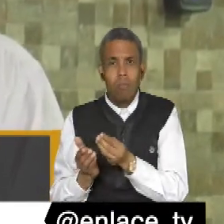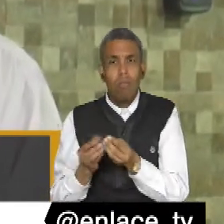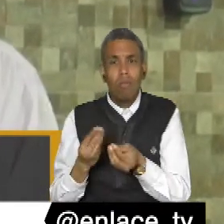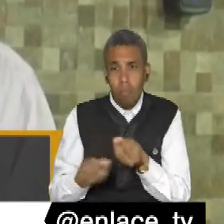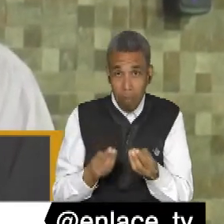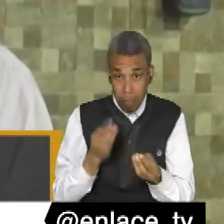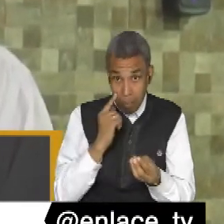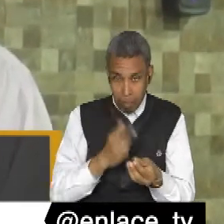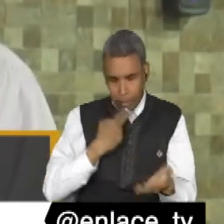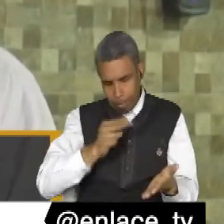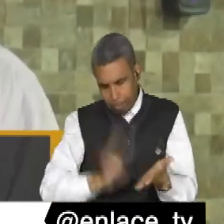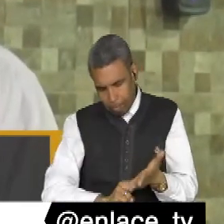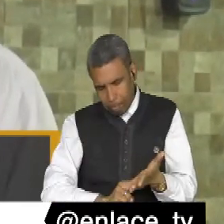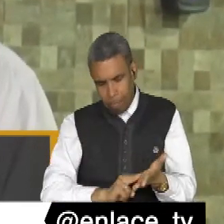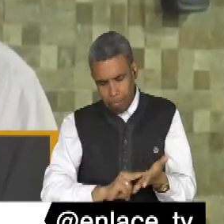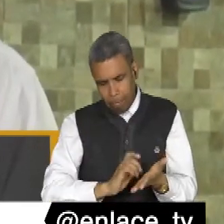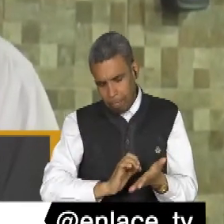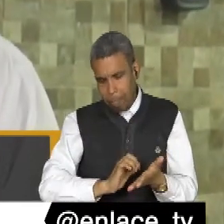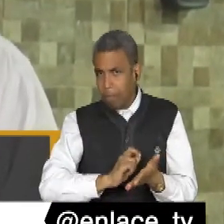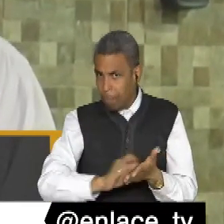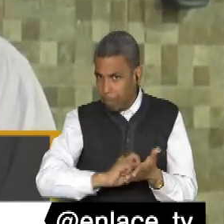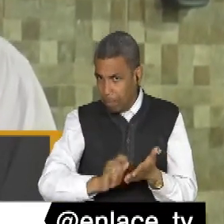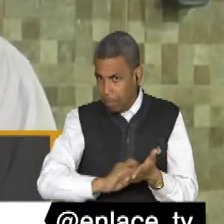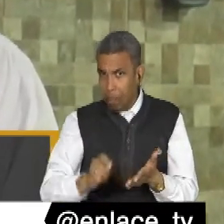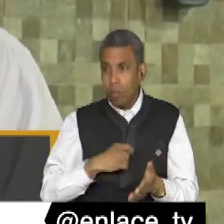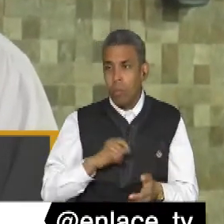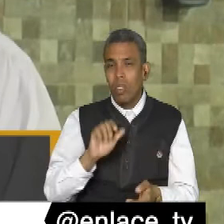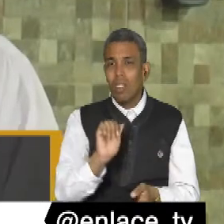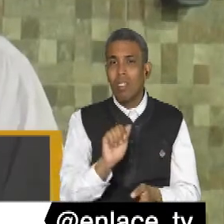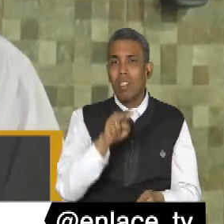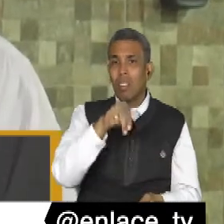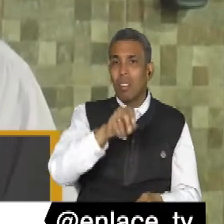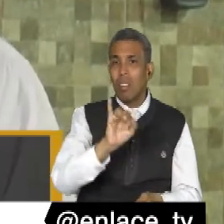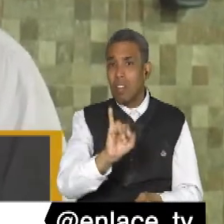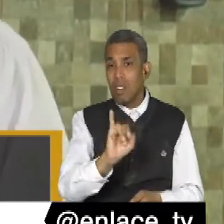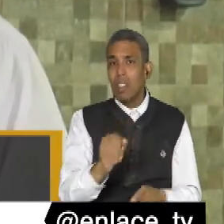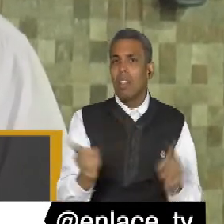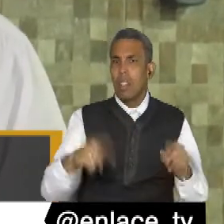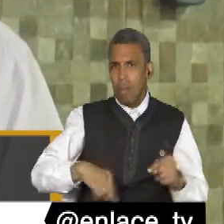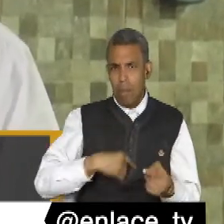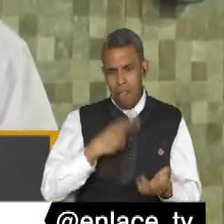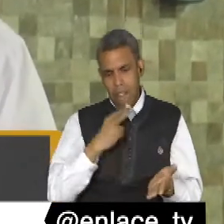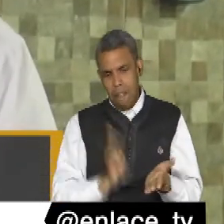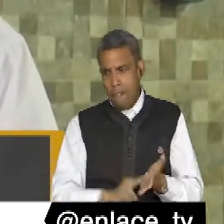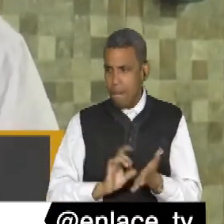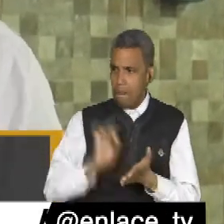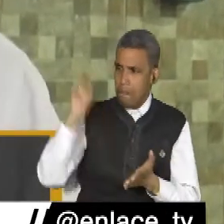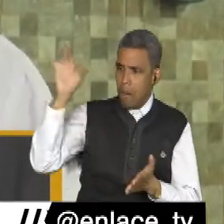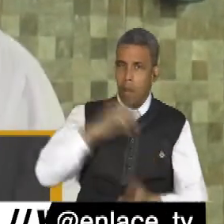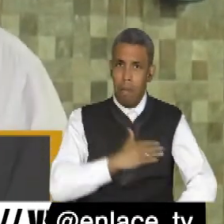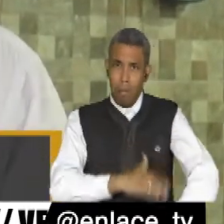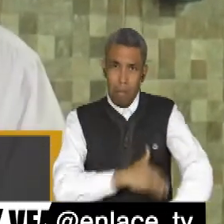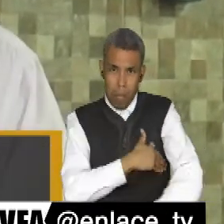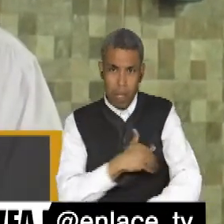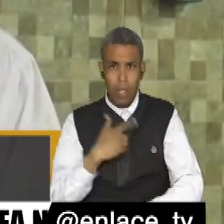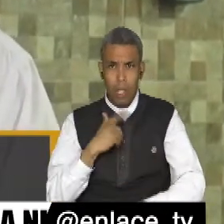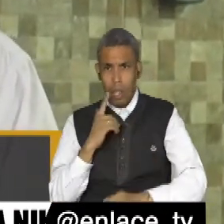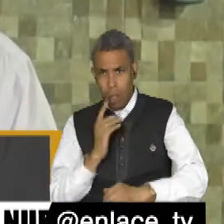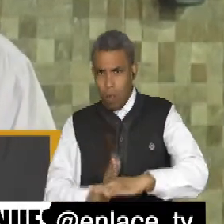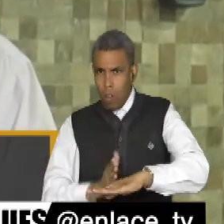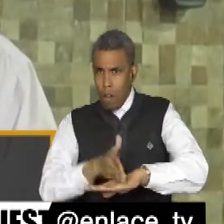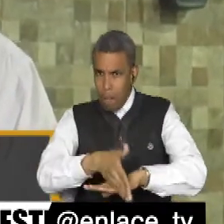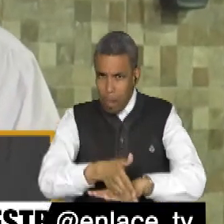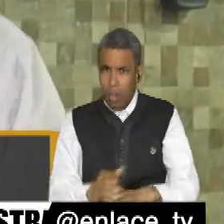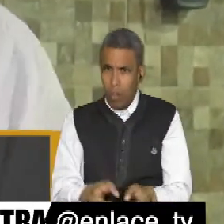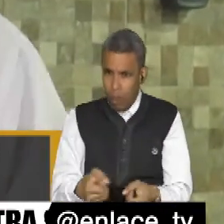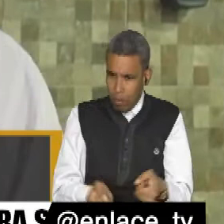ANI, también al Ministerio de Transporte, para manifestarle inconformismo, un rotundo no a un tercer